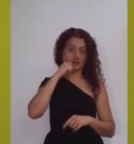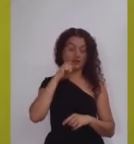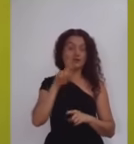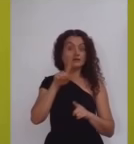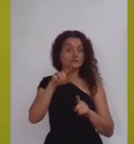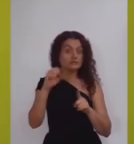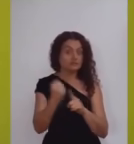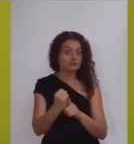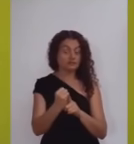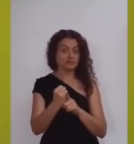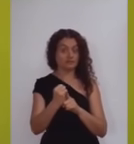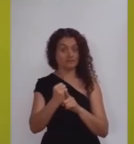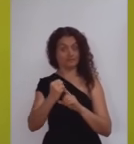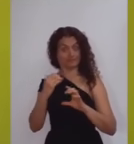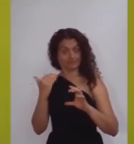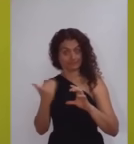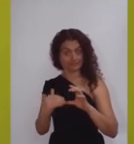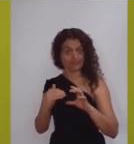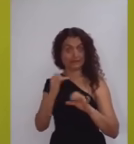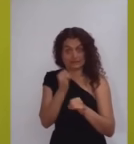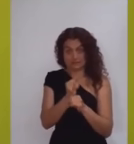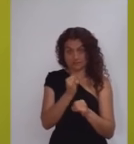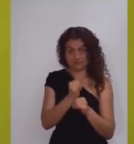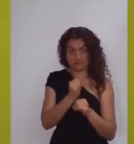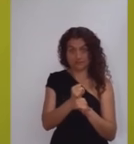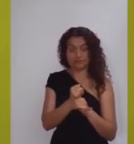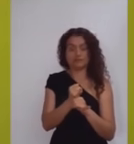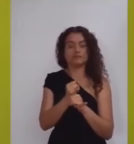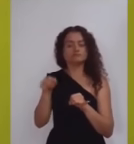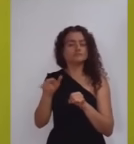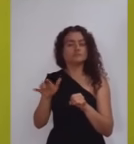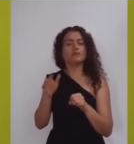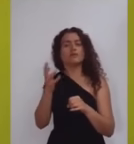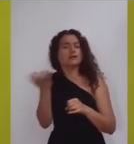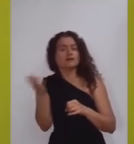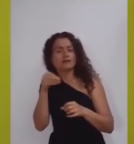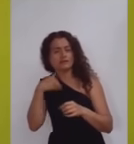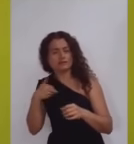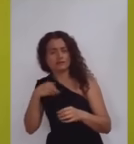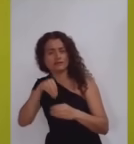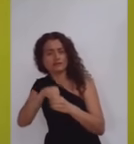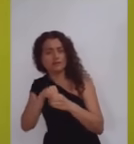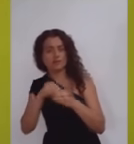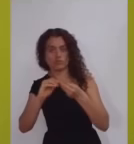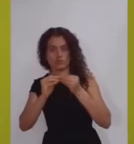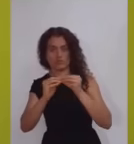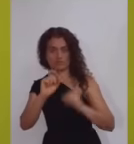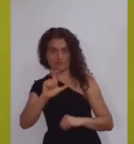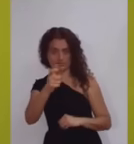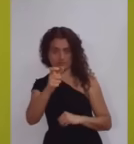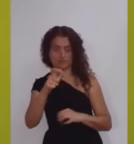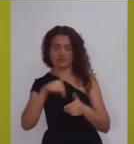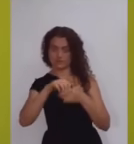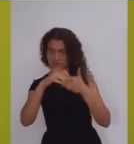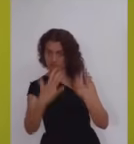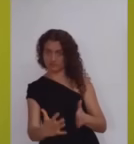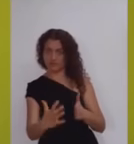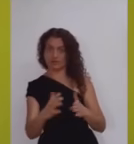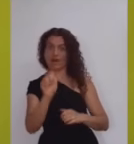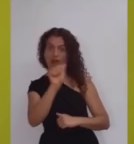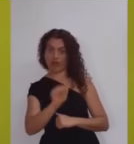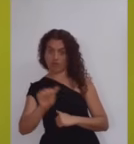En el caso de la cuenta de correo electrónico institucional está compuesta por el número de identidad del estudiante